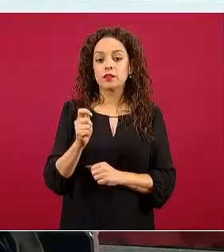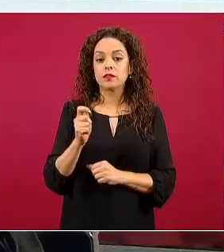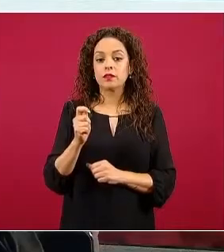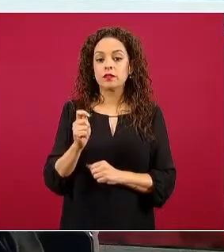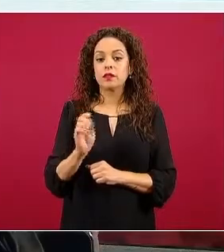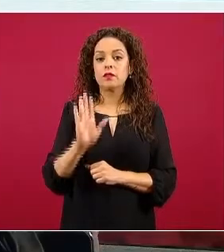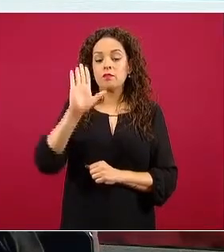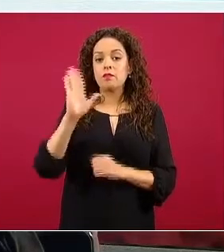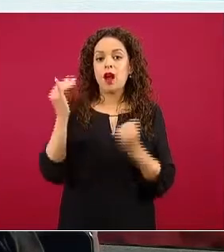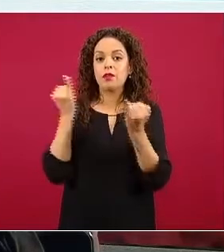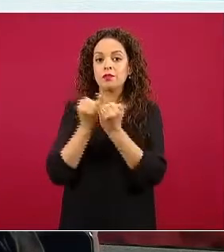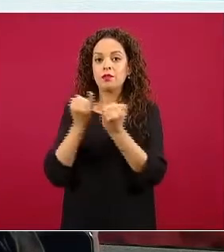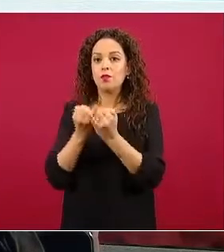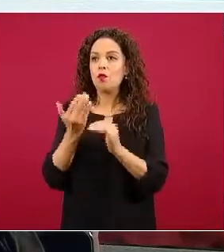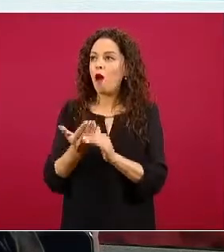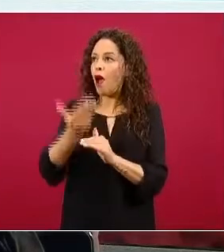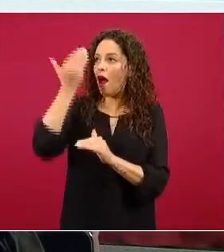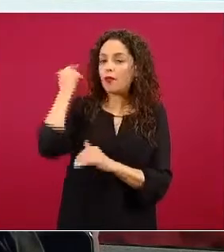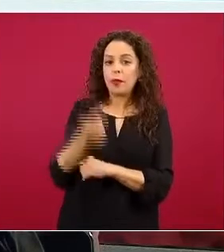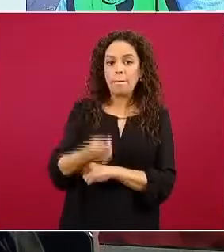primera ola.